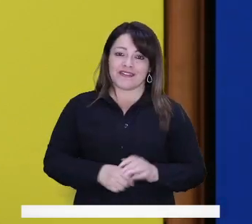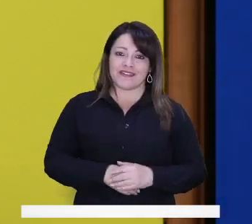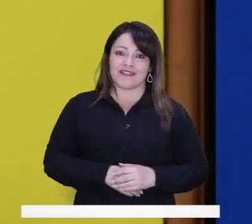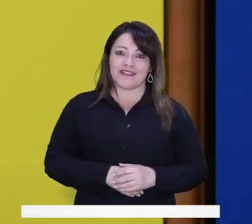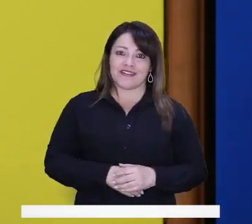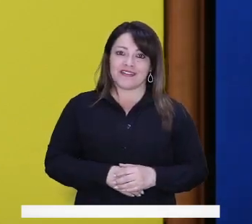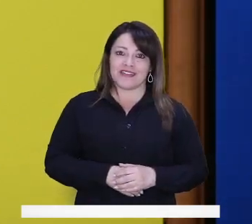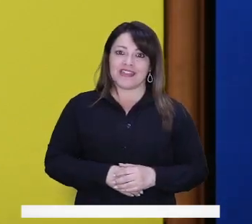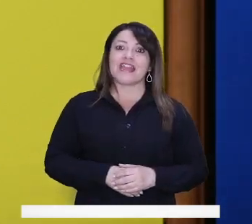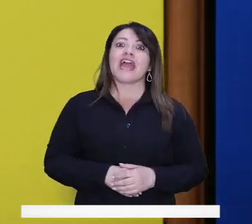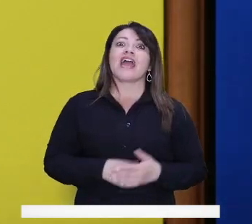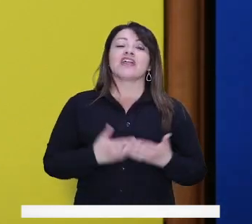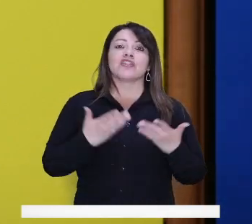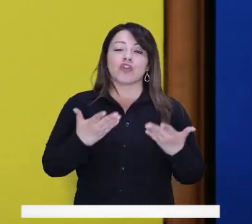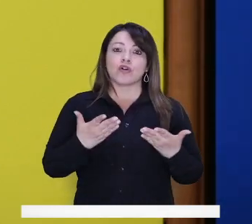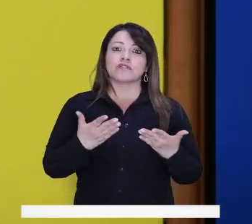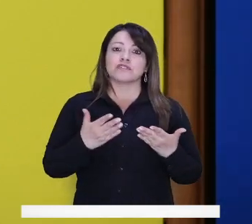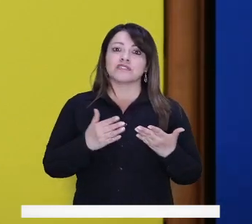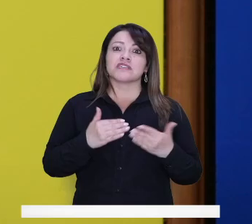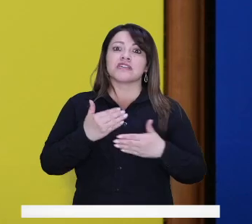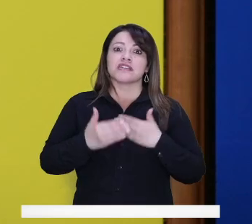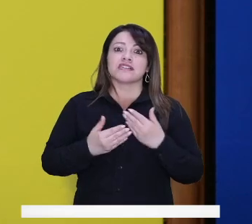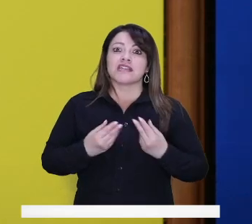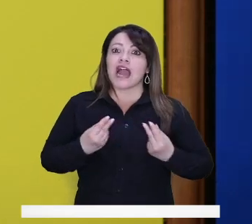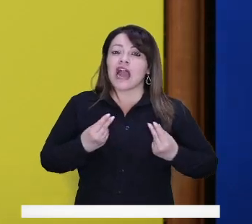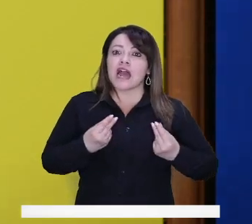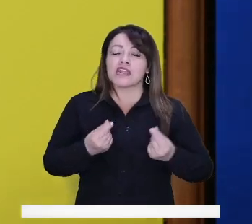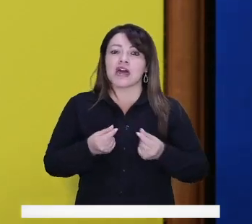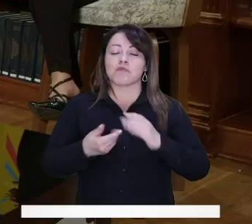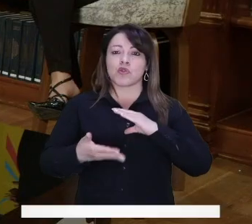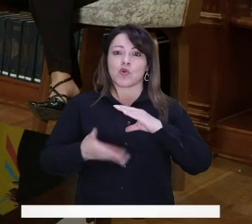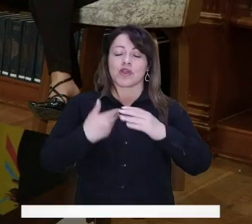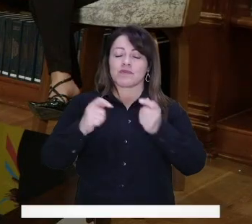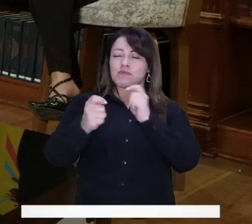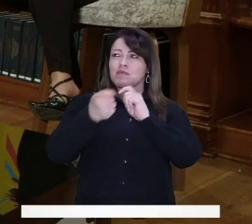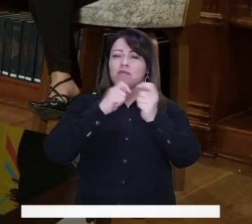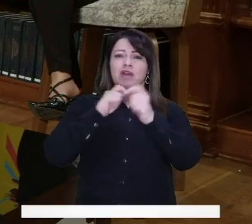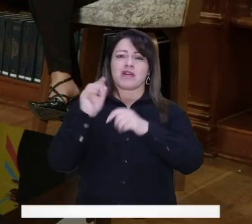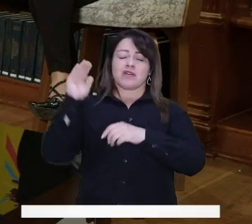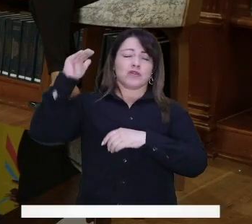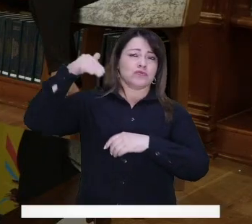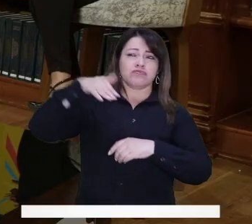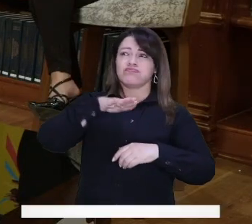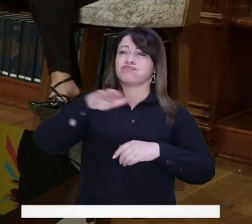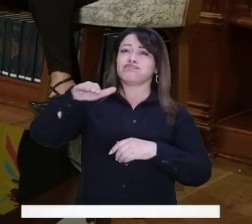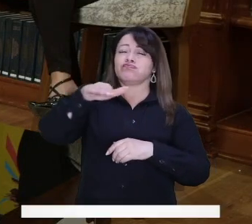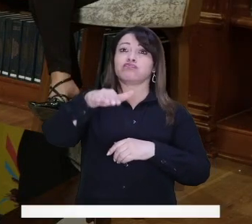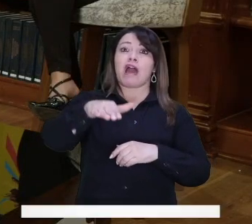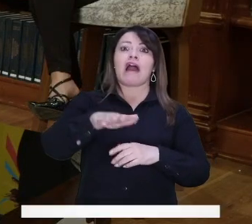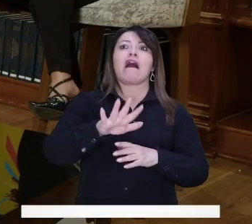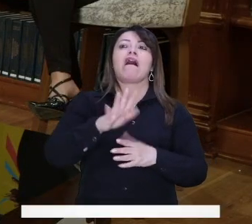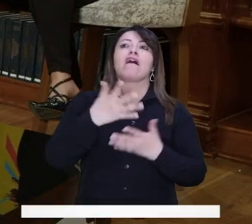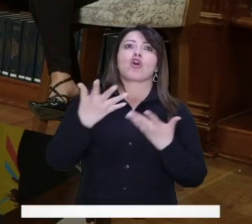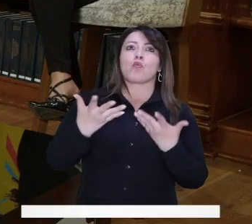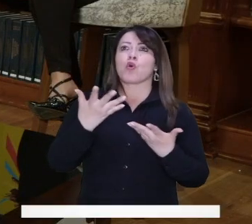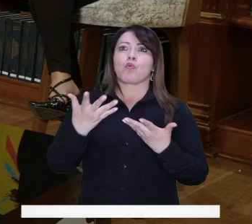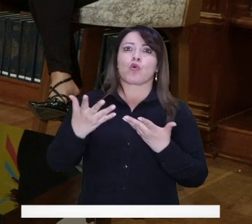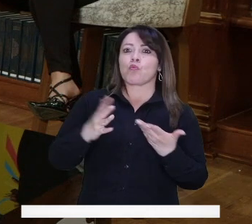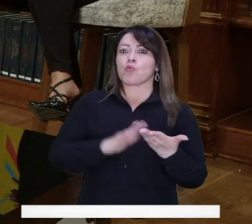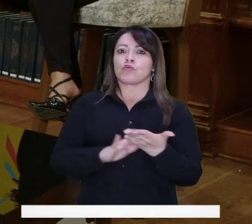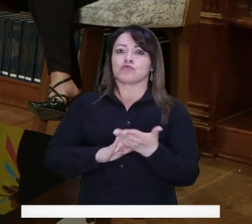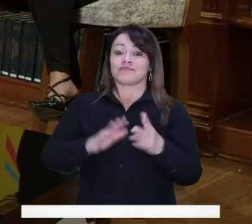humana. Y a medida que eso crece de manera muy rápida, el efecto es mucho más